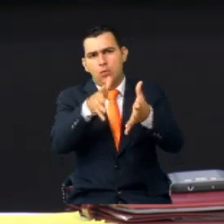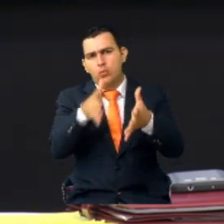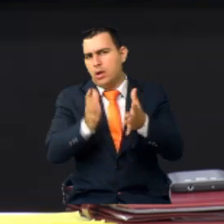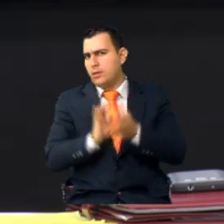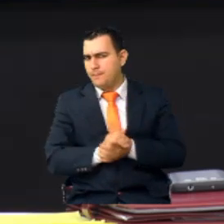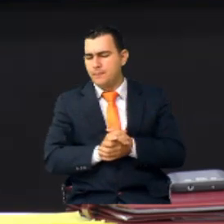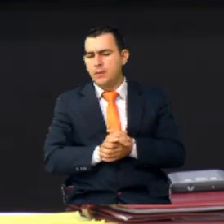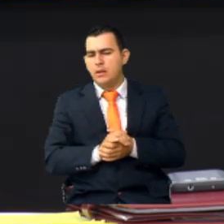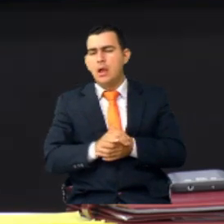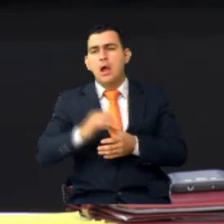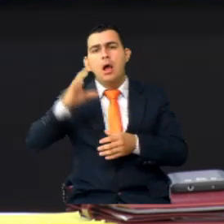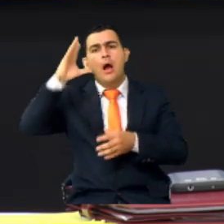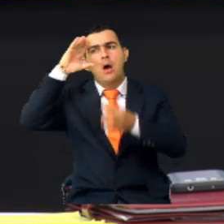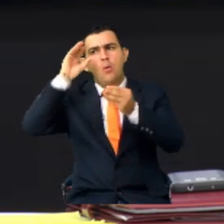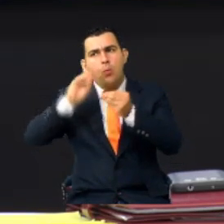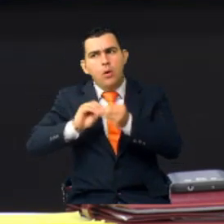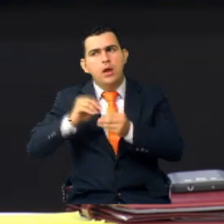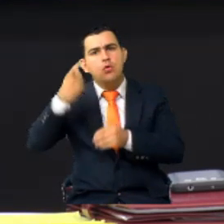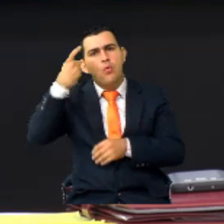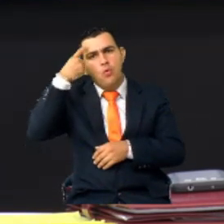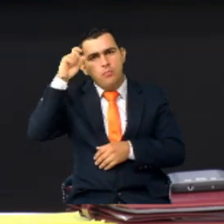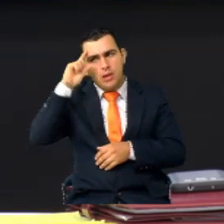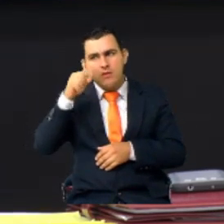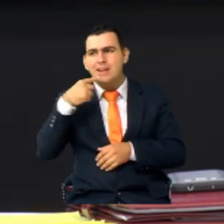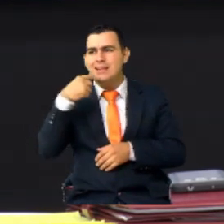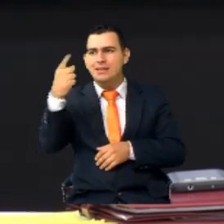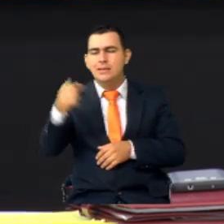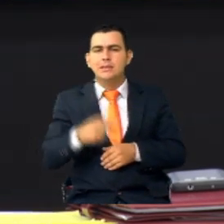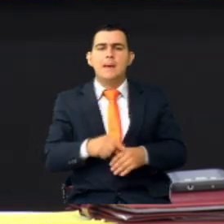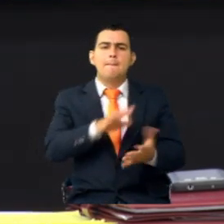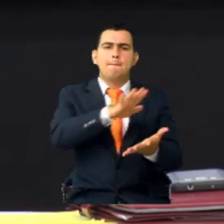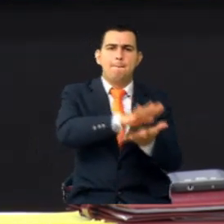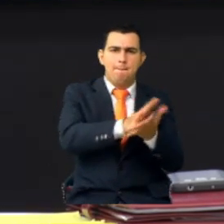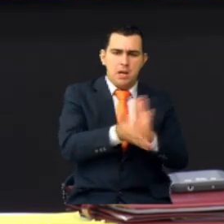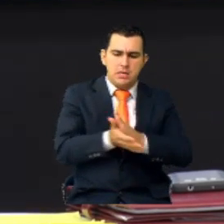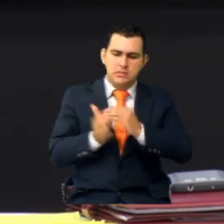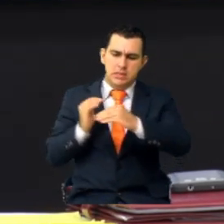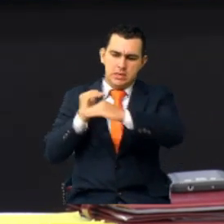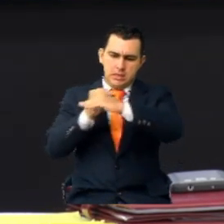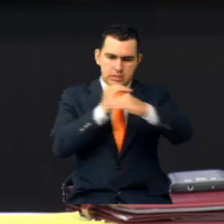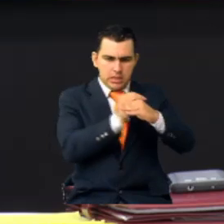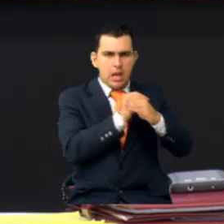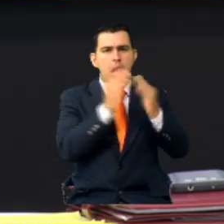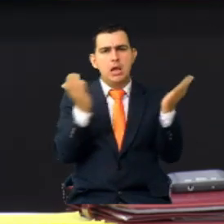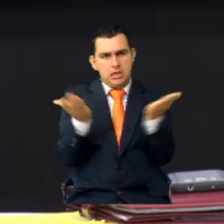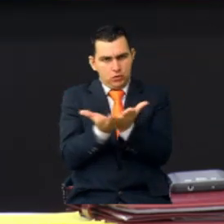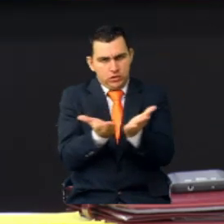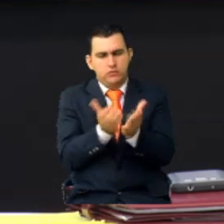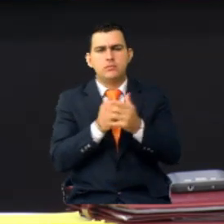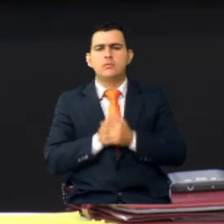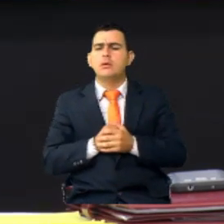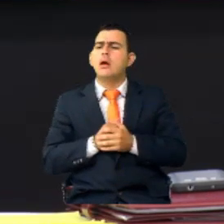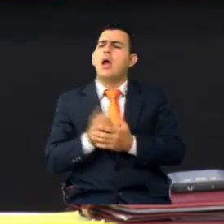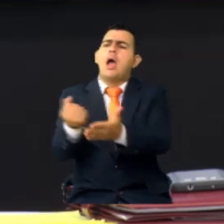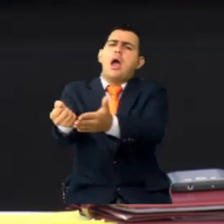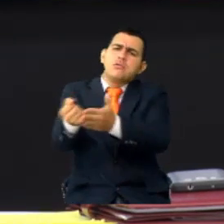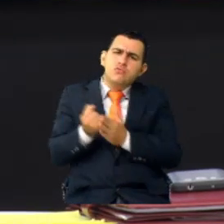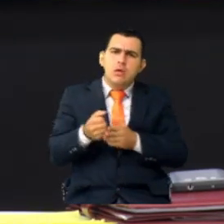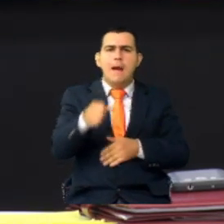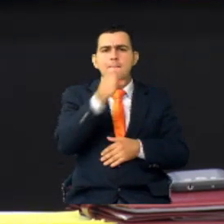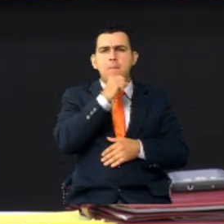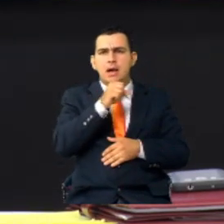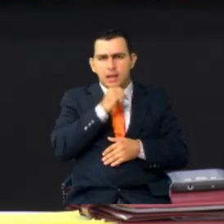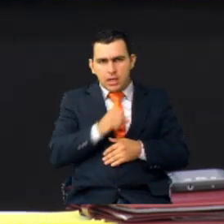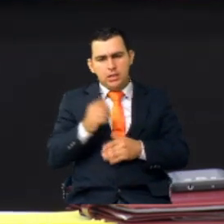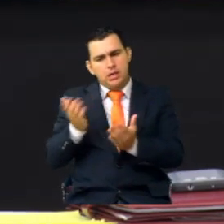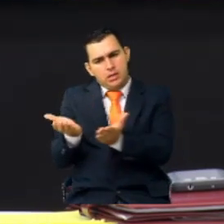gobierno, que dice paz, equidad y educación, que nos va a llevar a que Barranca Bermeja educada para educar